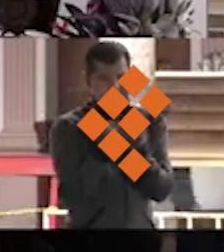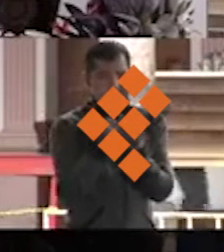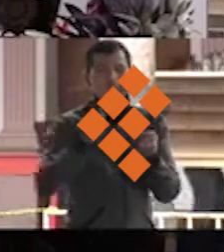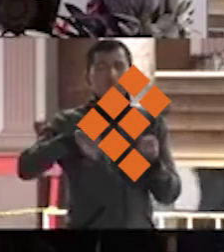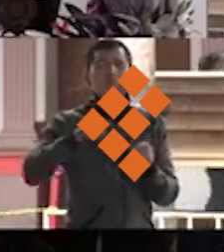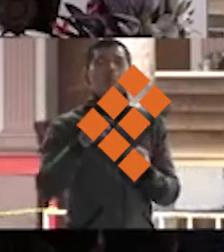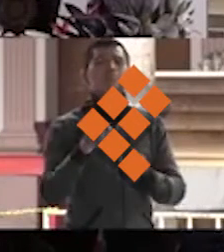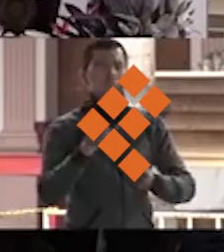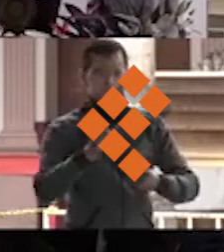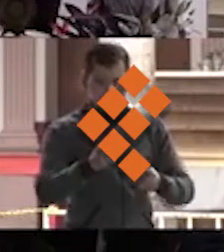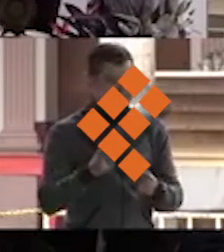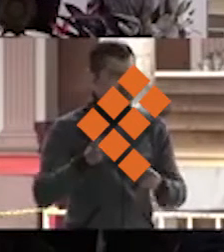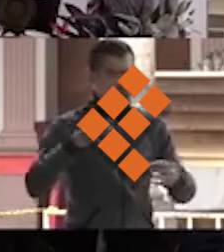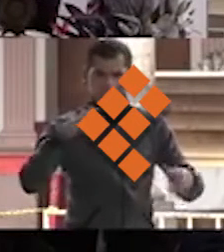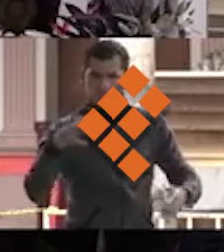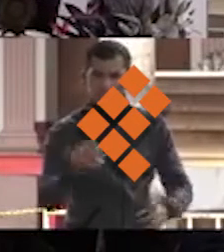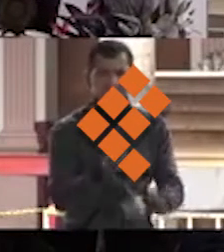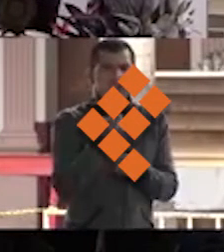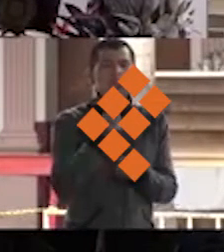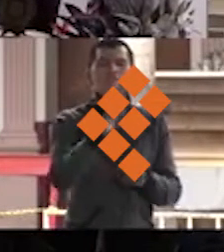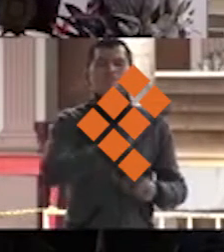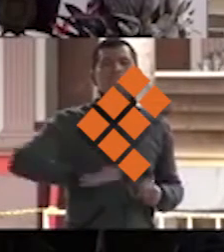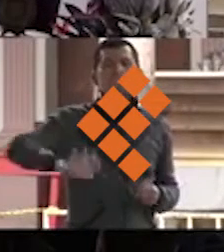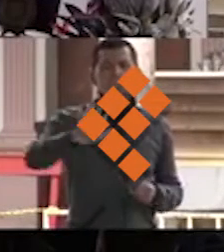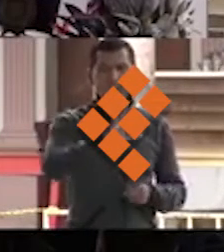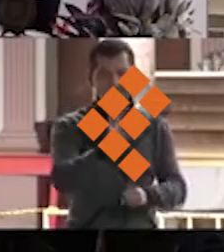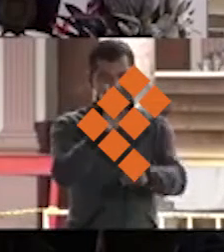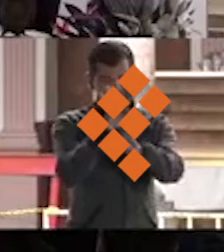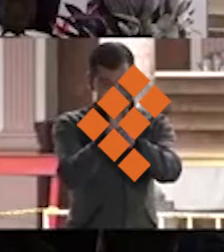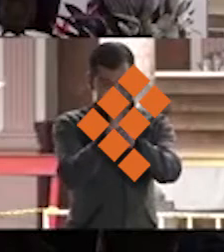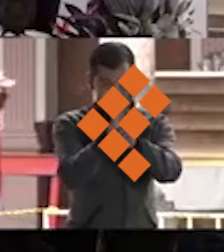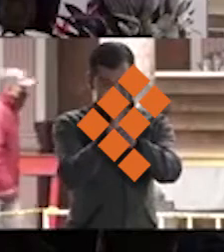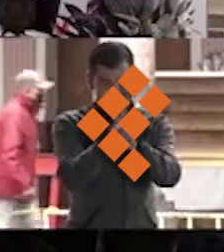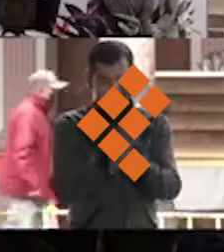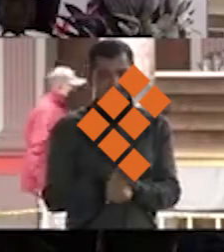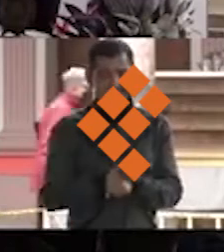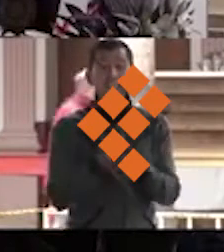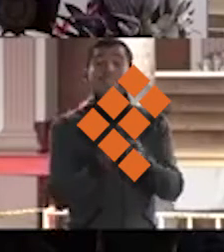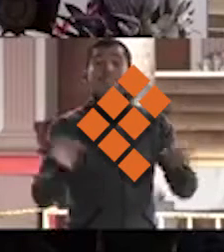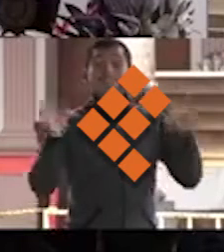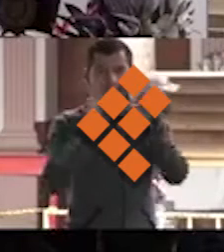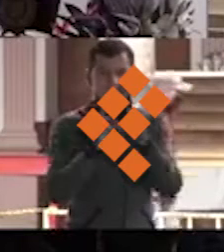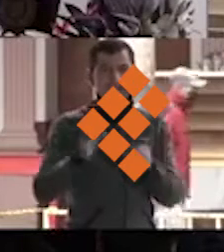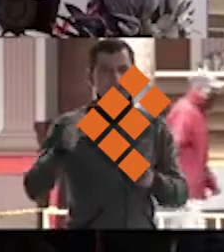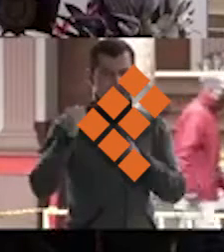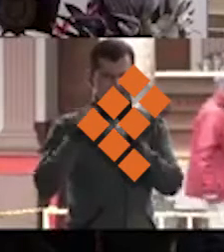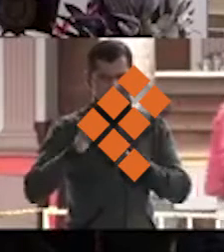apoderen de este espacio público. Con información de Dalia Vigas Moreno, Cuadratín al Aire.